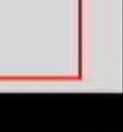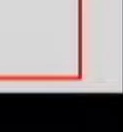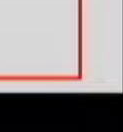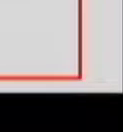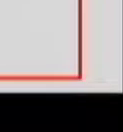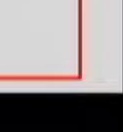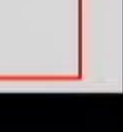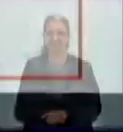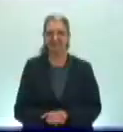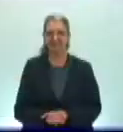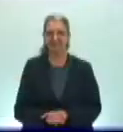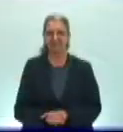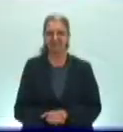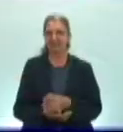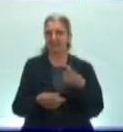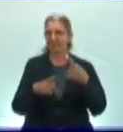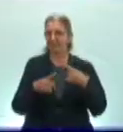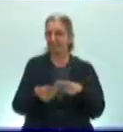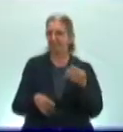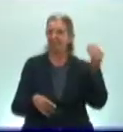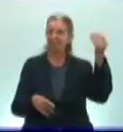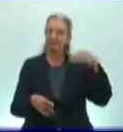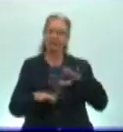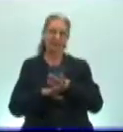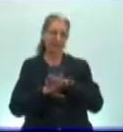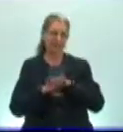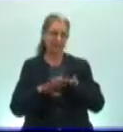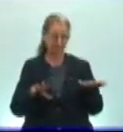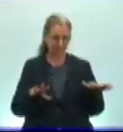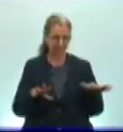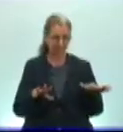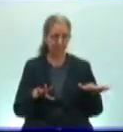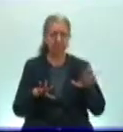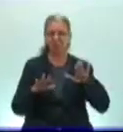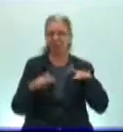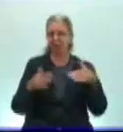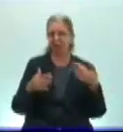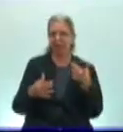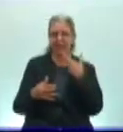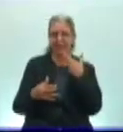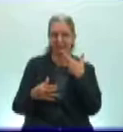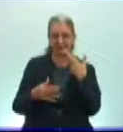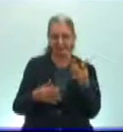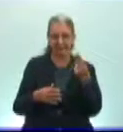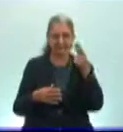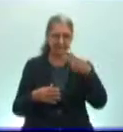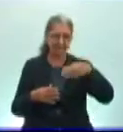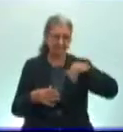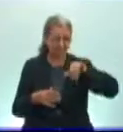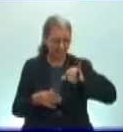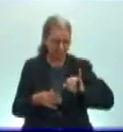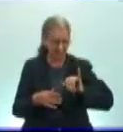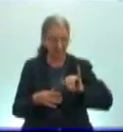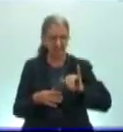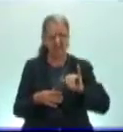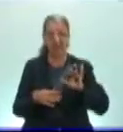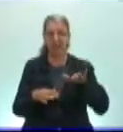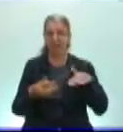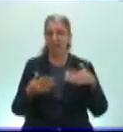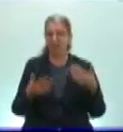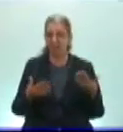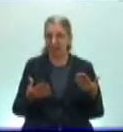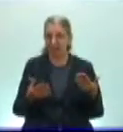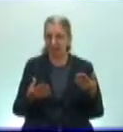Si sabemos que el cociente entre la longitud y el diámetro es igual a pi, podremos